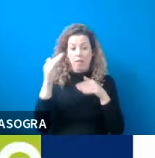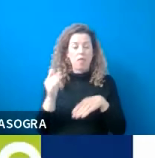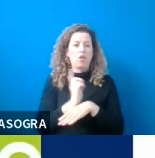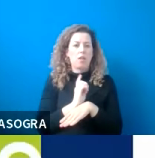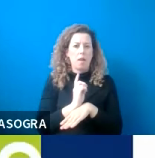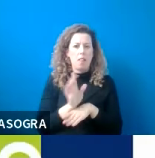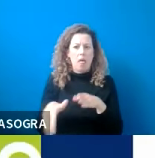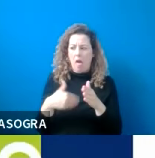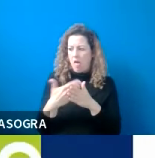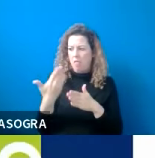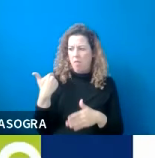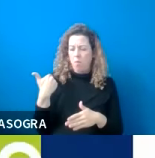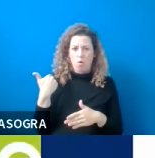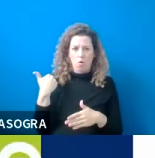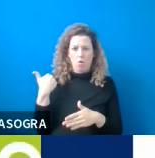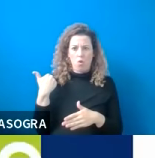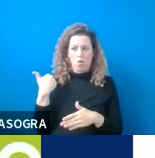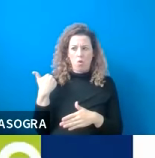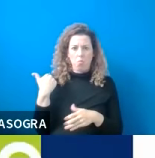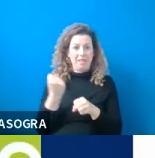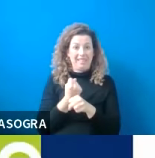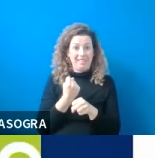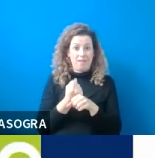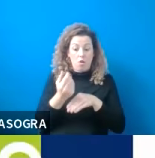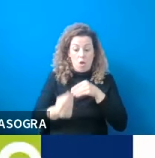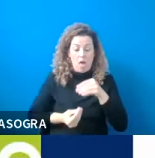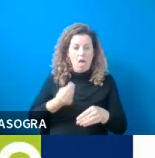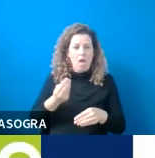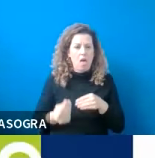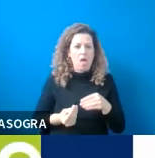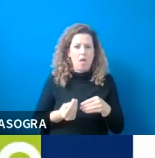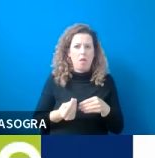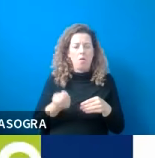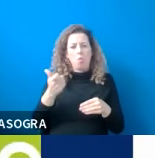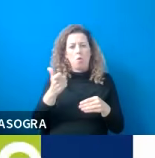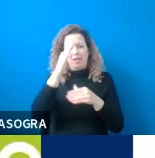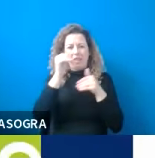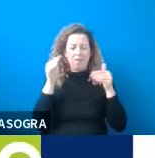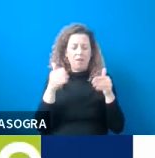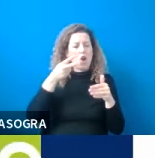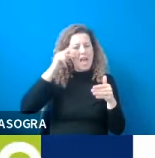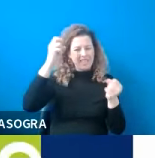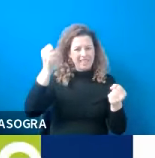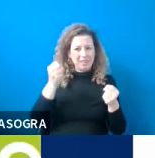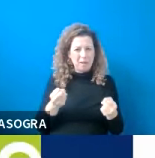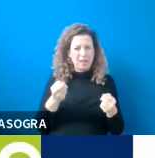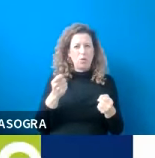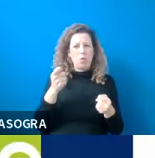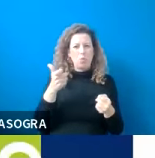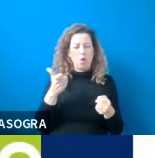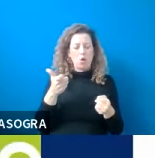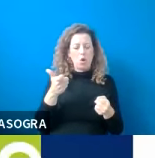hasta hace muy poquito tiempo, el trabajo que realizábamos tenía más un enfoque experto, era más una consulta de